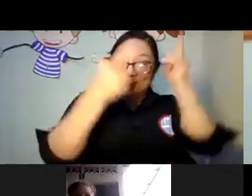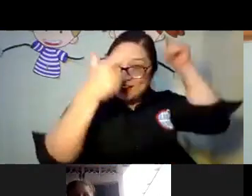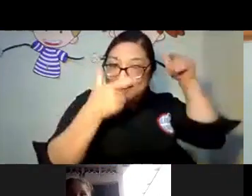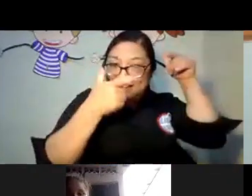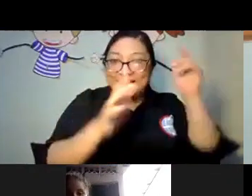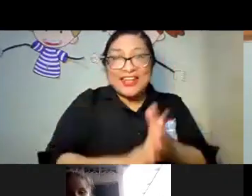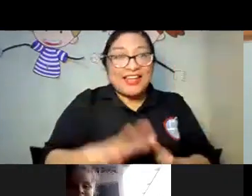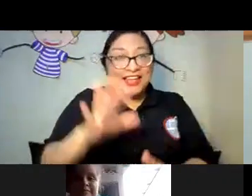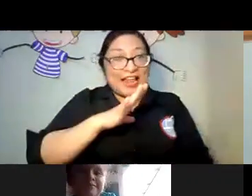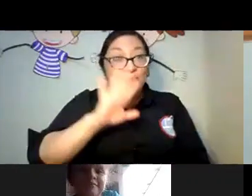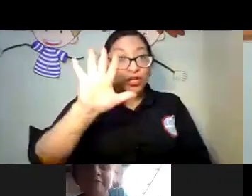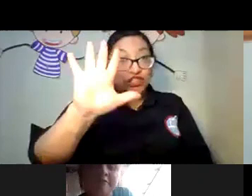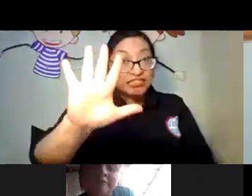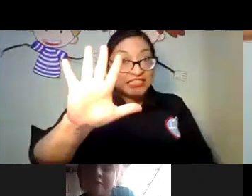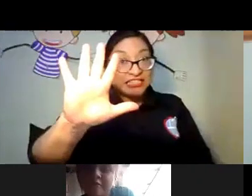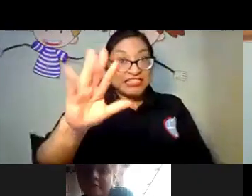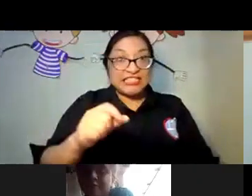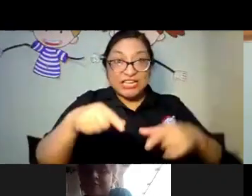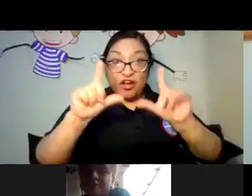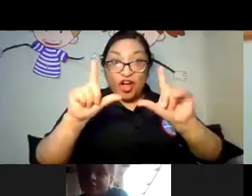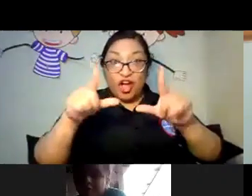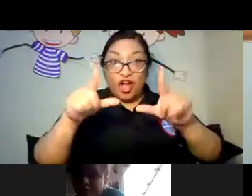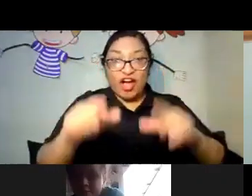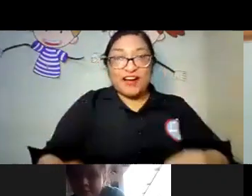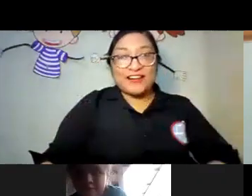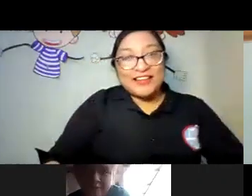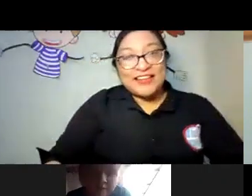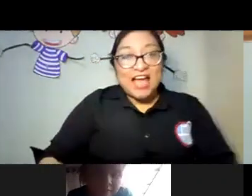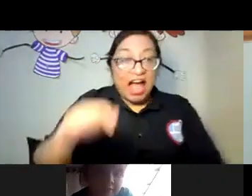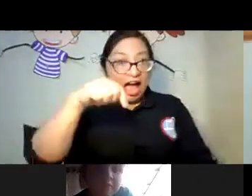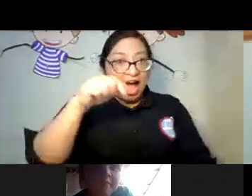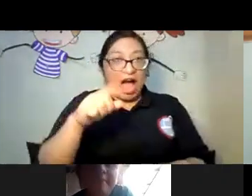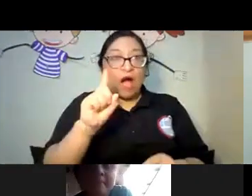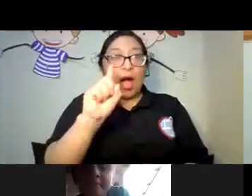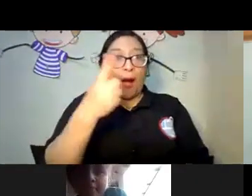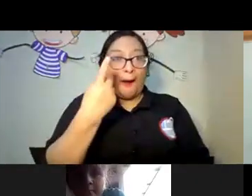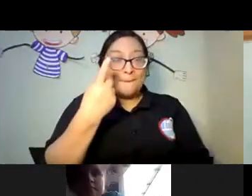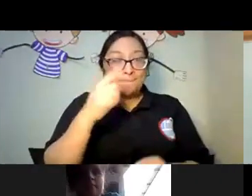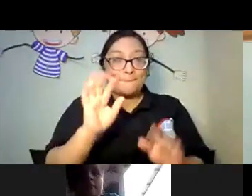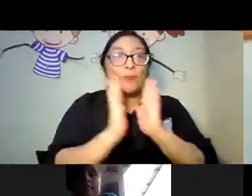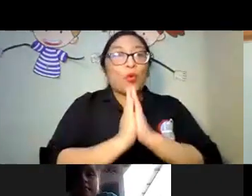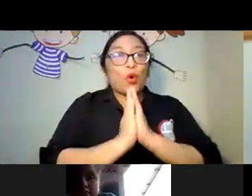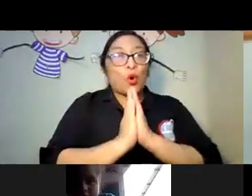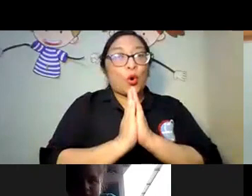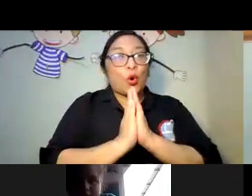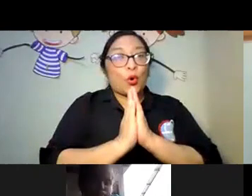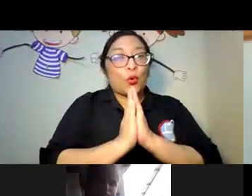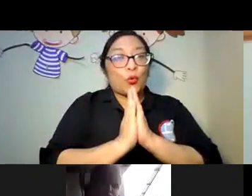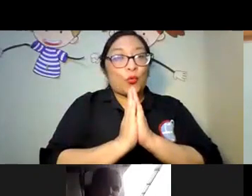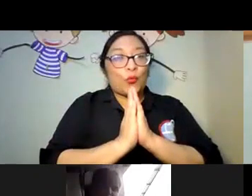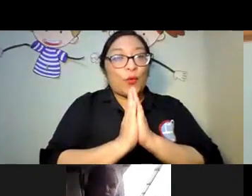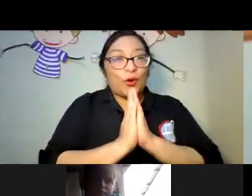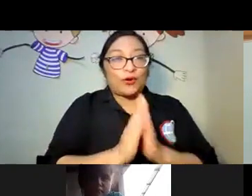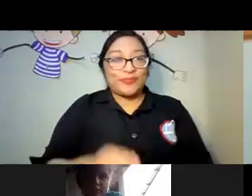pantallas. Empiezo con la primera, contando hasta 3. Entonces, por favor, todos nos sentamos y